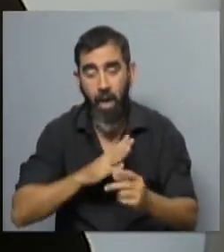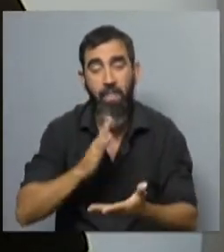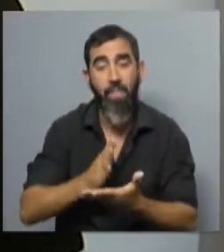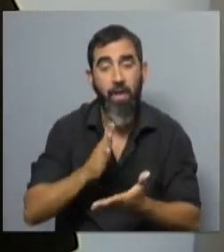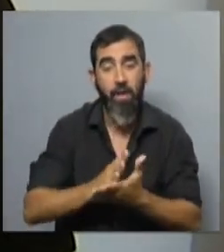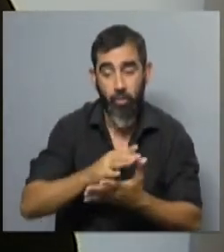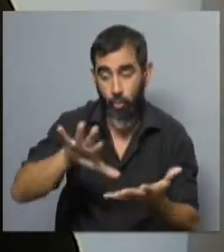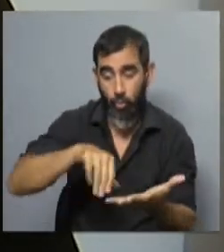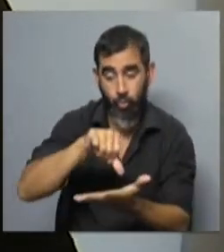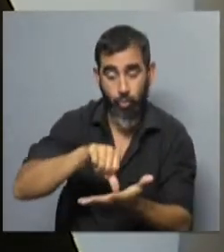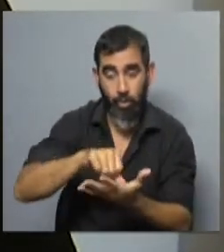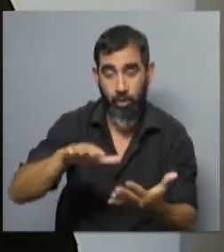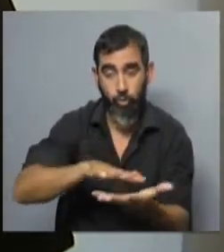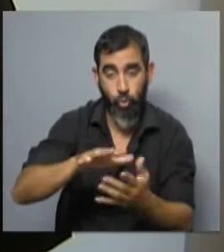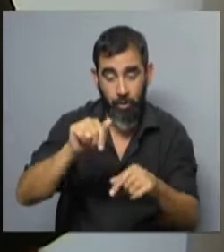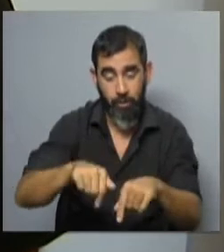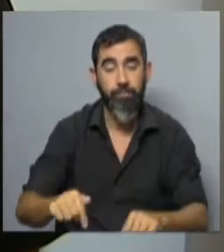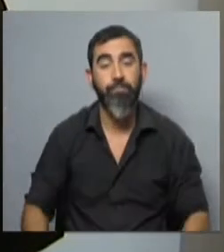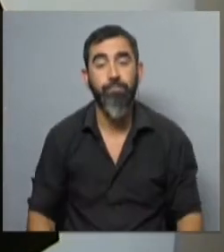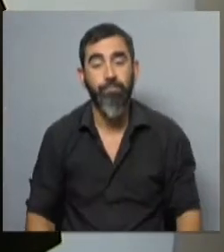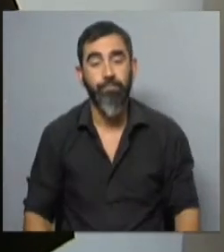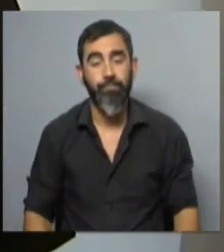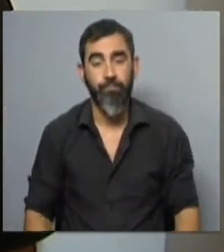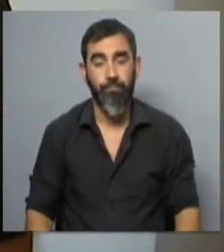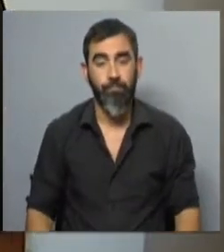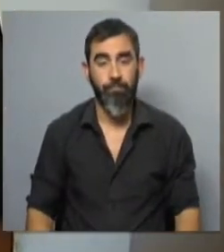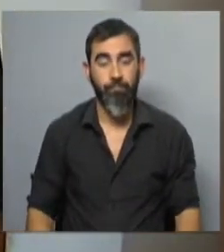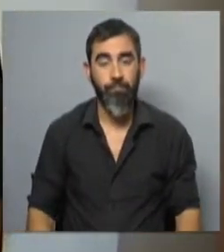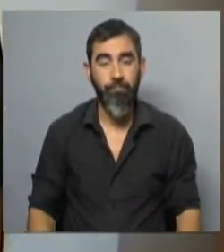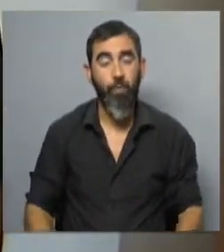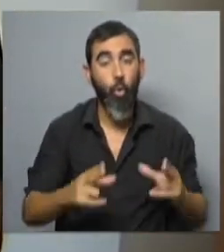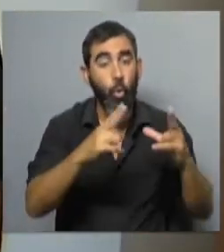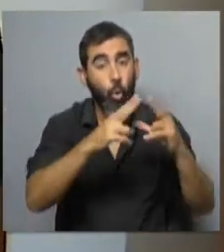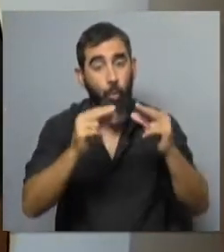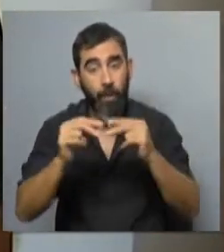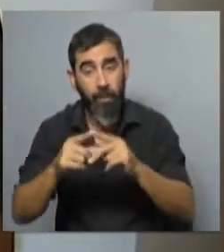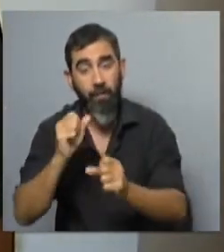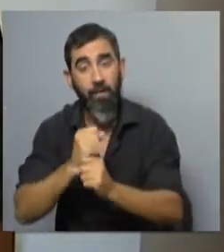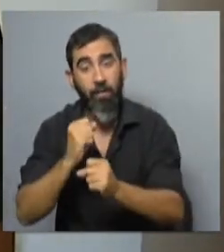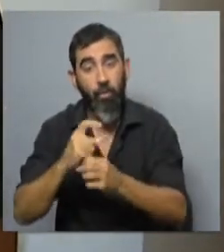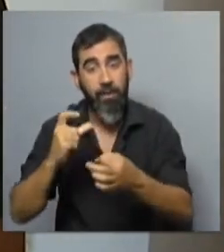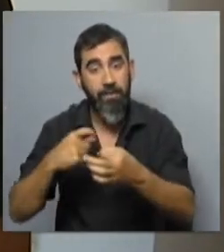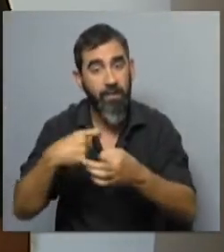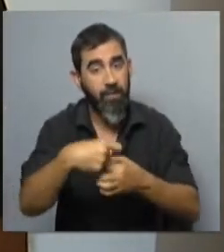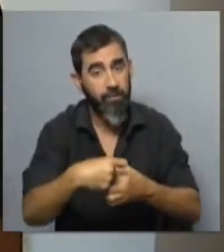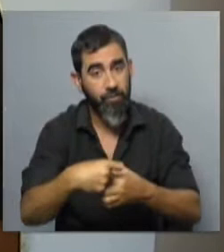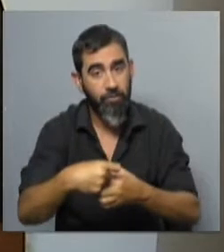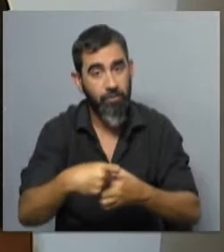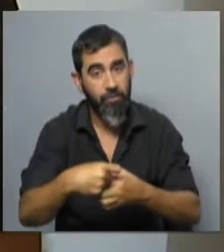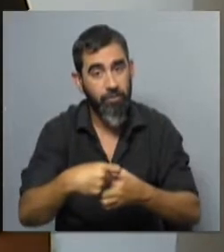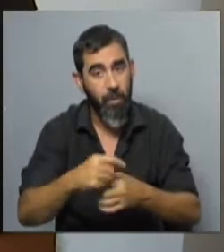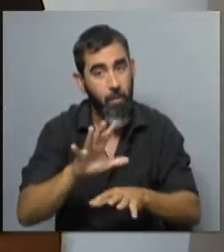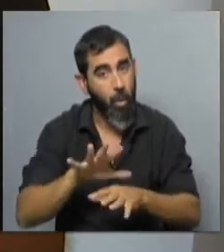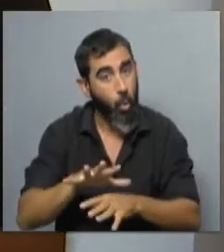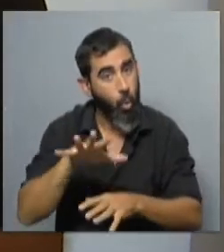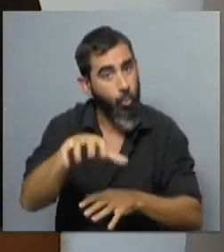a estar en esta zona también. Y por último, Jorge, decime si me equivoco, cooperativistas y trabajadores sindicalizados. Debe generar mucho más